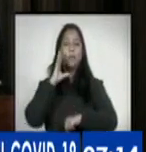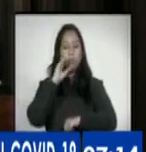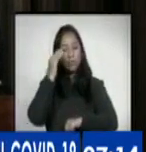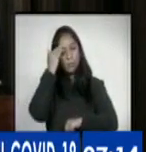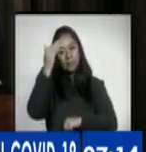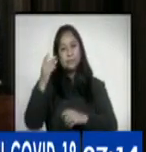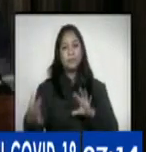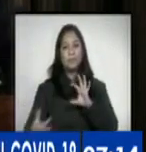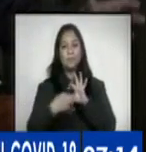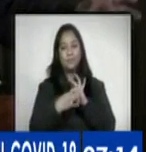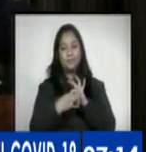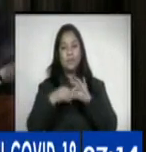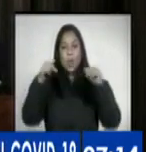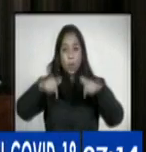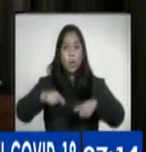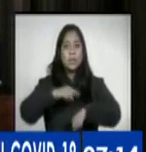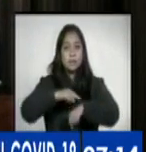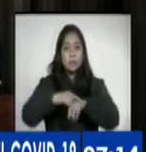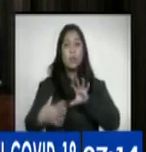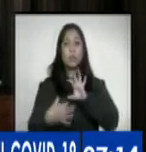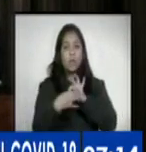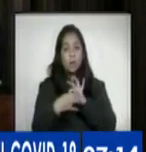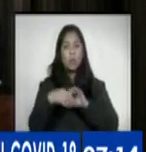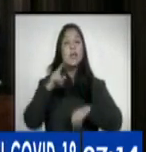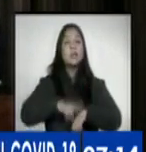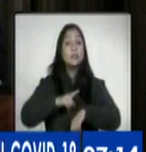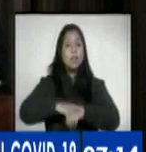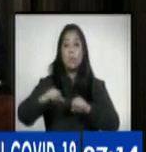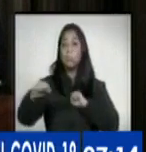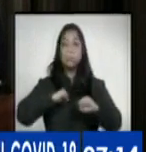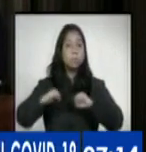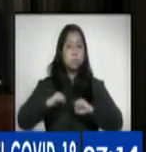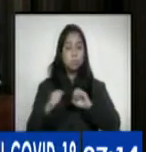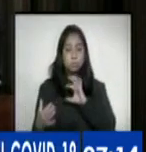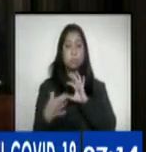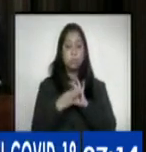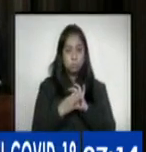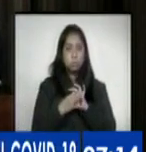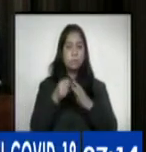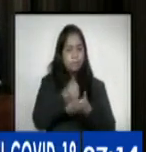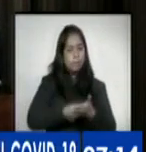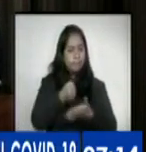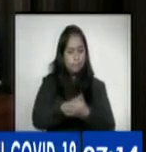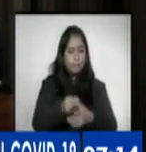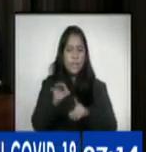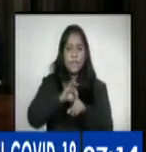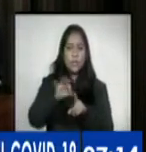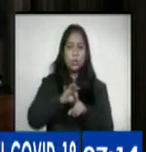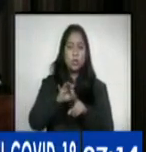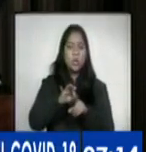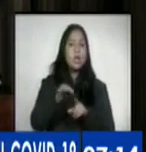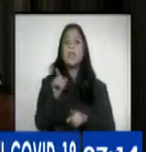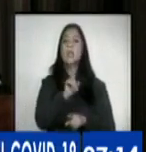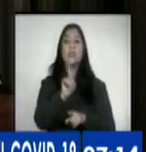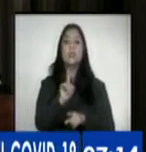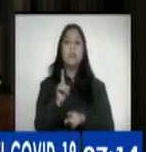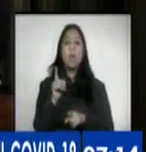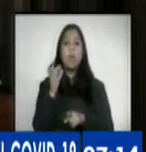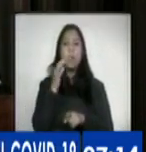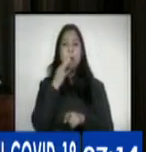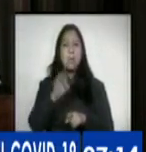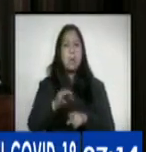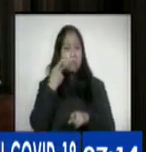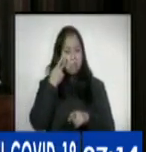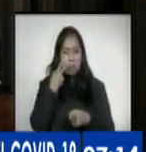unimos. Hoy es tiempo de unirnos, es tiempo de trabajar en conjunto, enfrentar a este virus y no dejar que ese bicho que ni